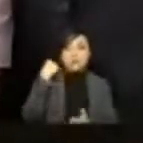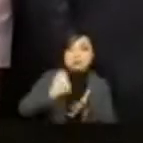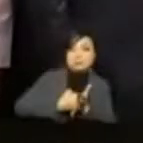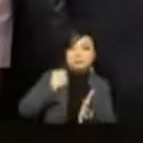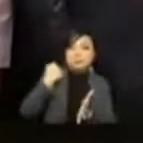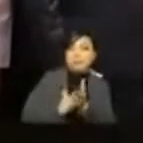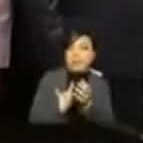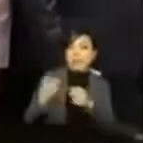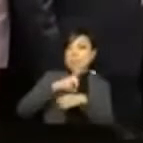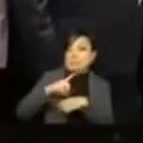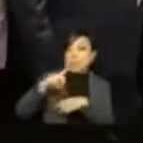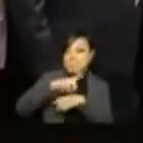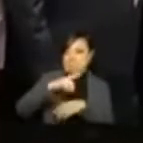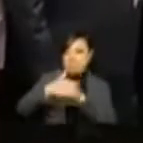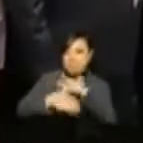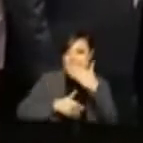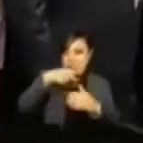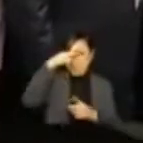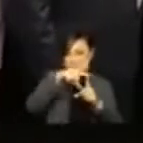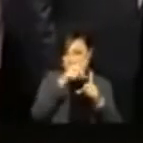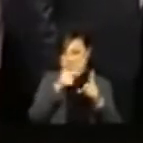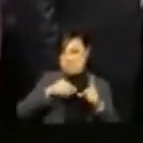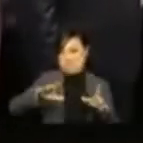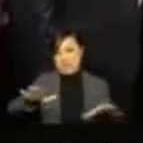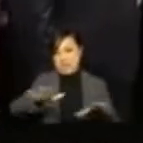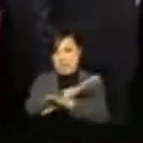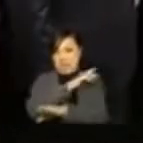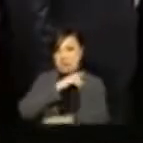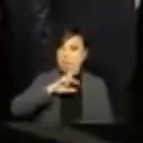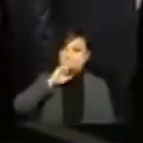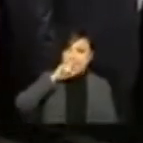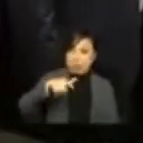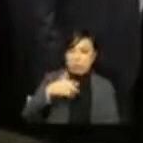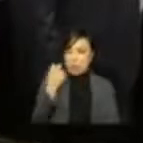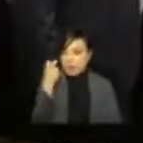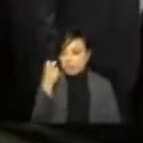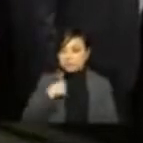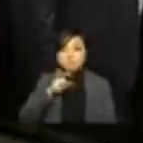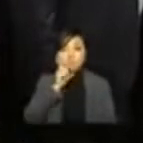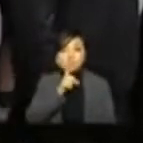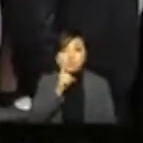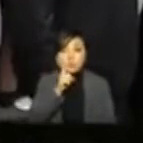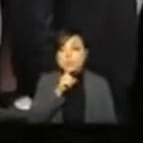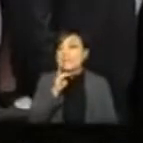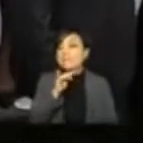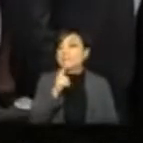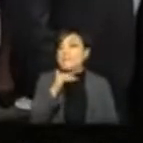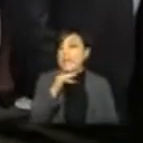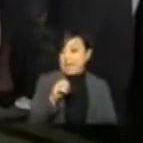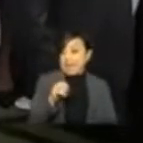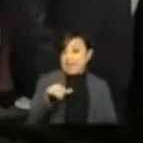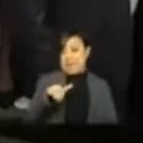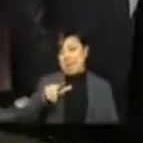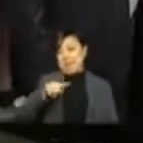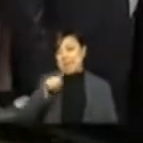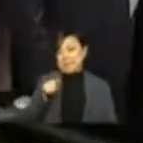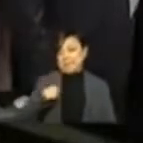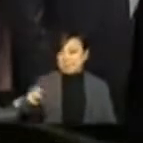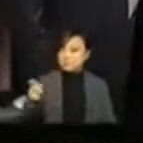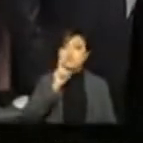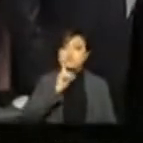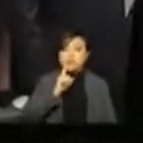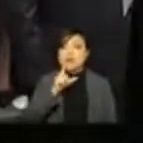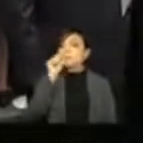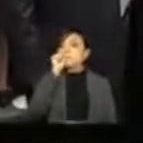es muy, muy distinta. Entonces, pues vamos a ver qué ocurre en las próximas semanas, en los próximos